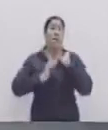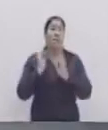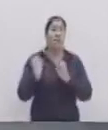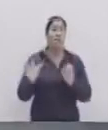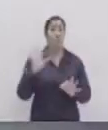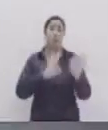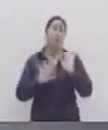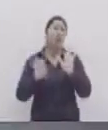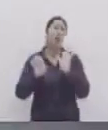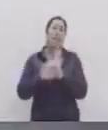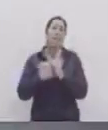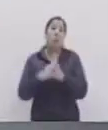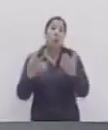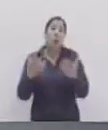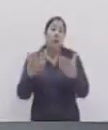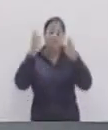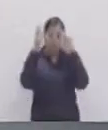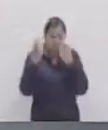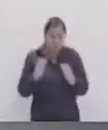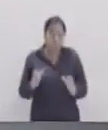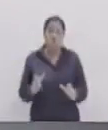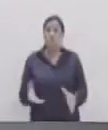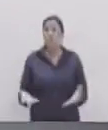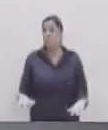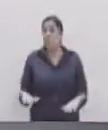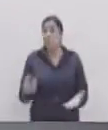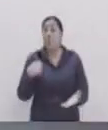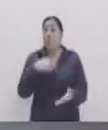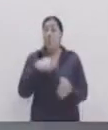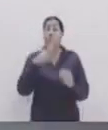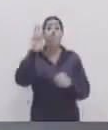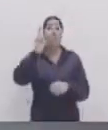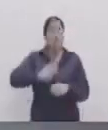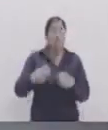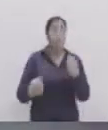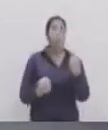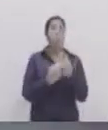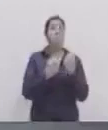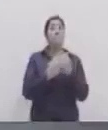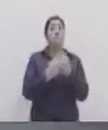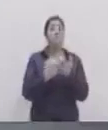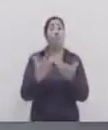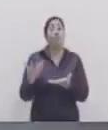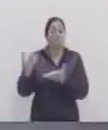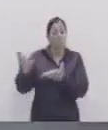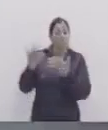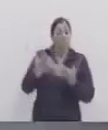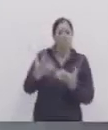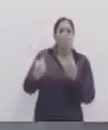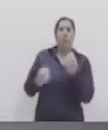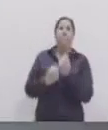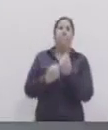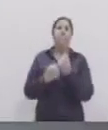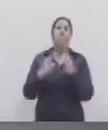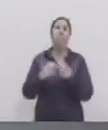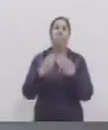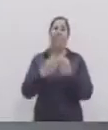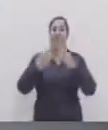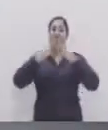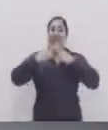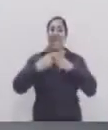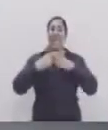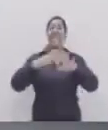ser alguna situación física, ¿verdad? En cuanto necesitemos un apoyo más directo. Entonces, la red de apoyo lo que